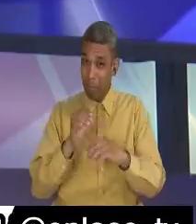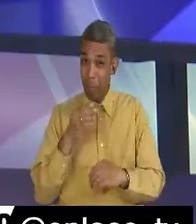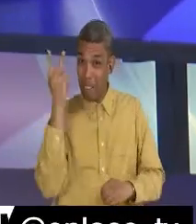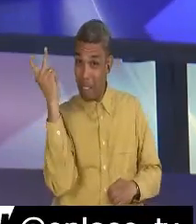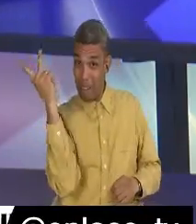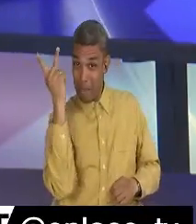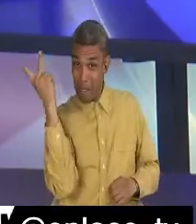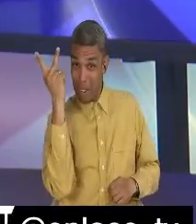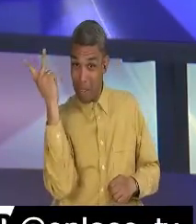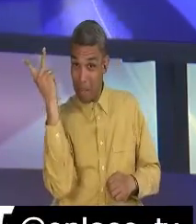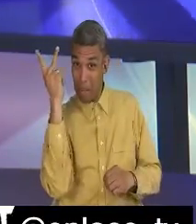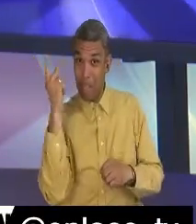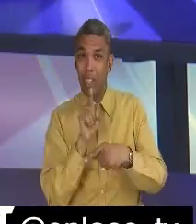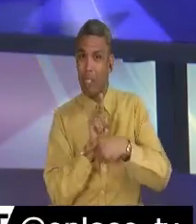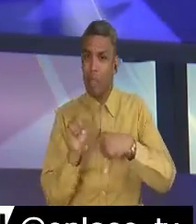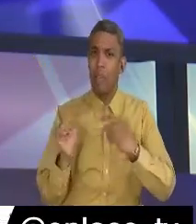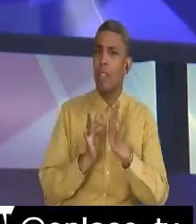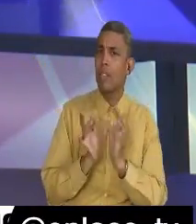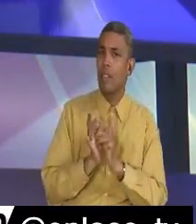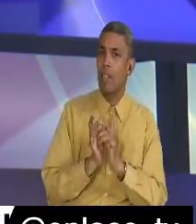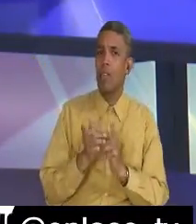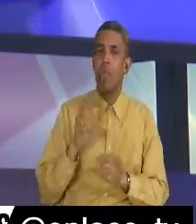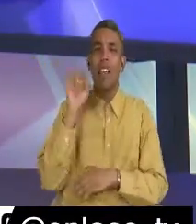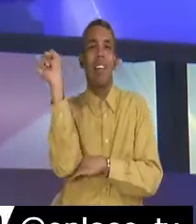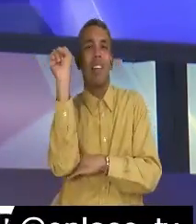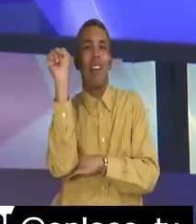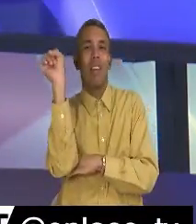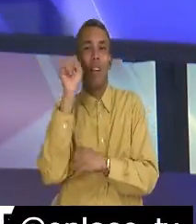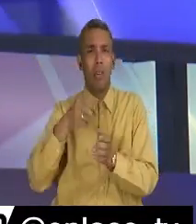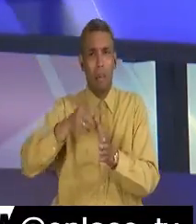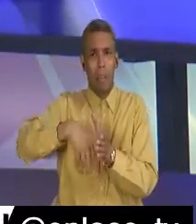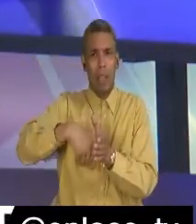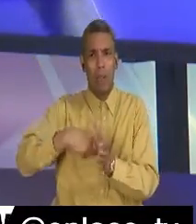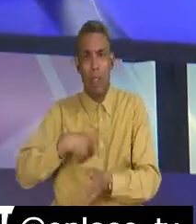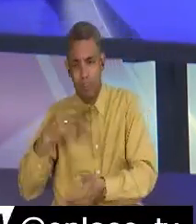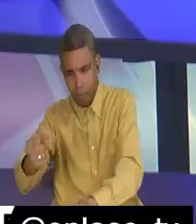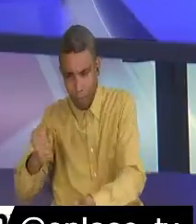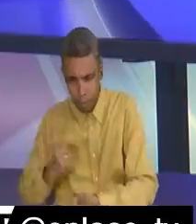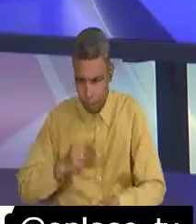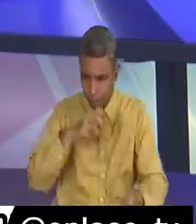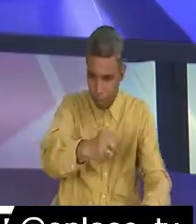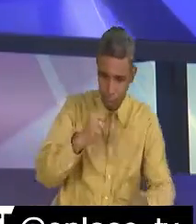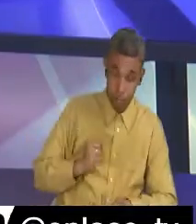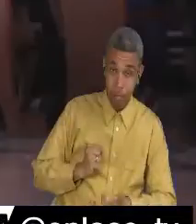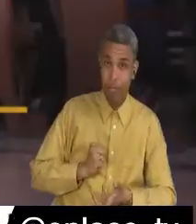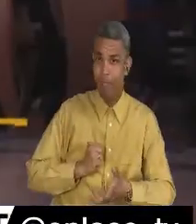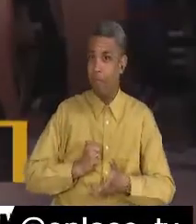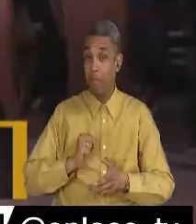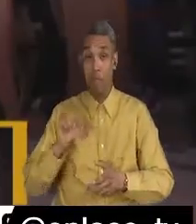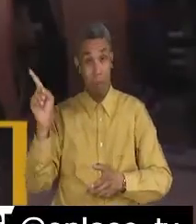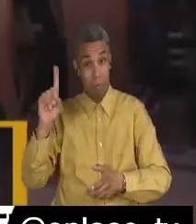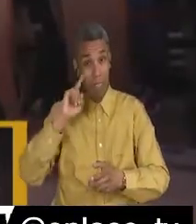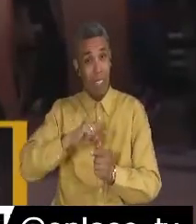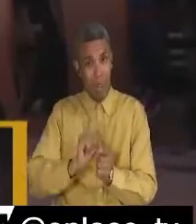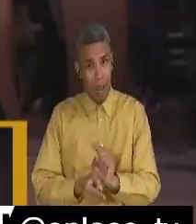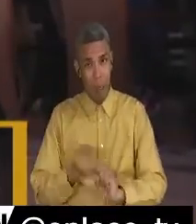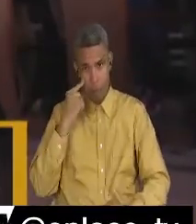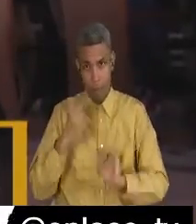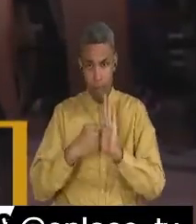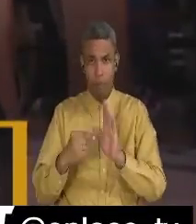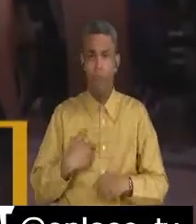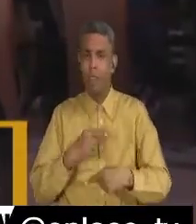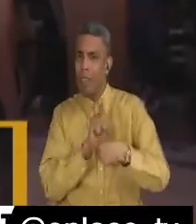habrá servicio de recolección de basuras. Hay un cambio en el horario de recolección. Ponga mucha atención. Semana Santa es una